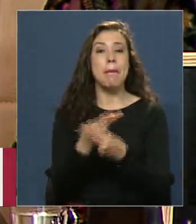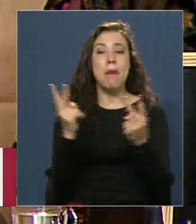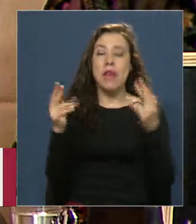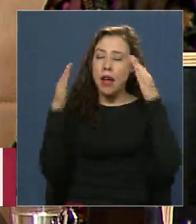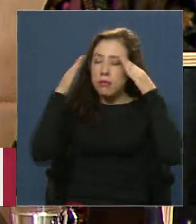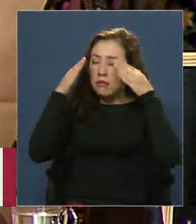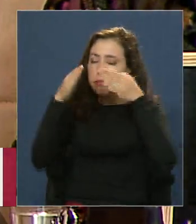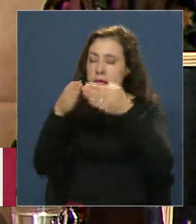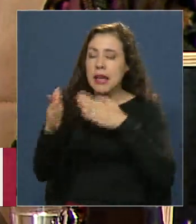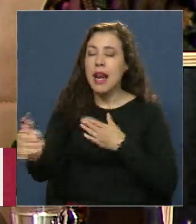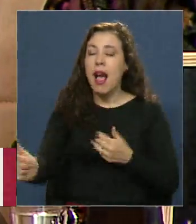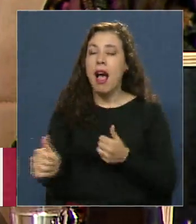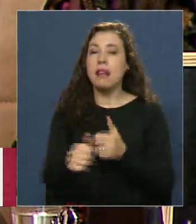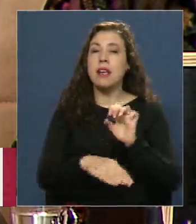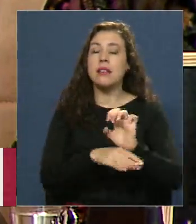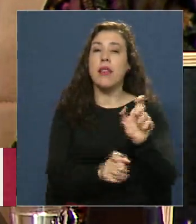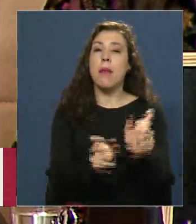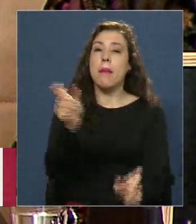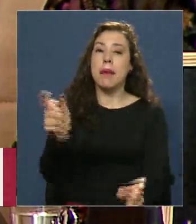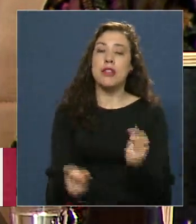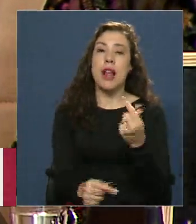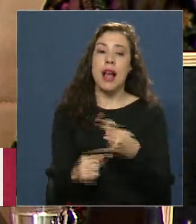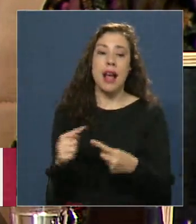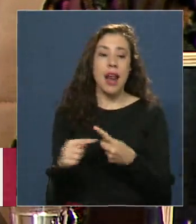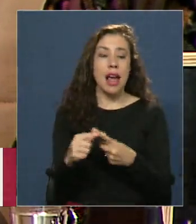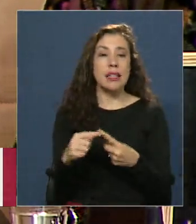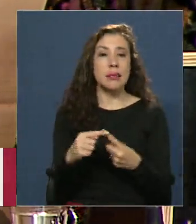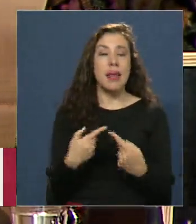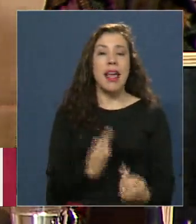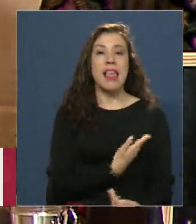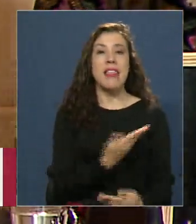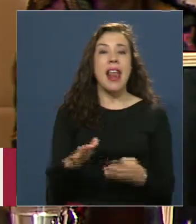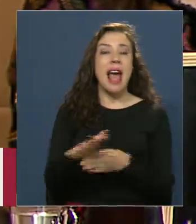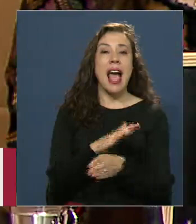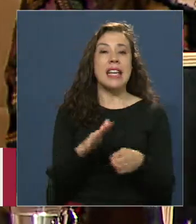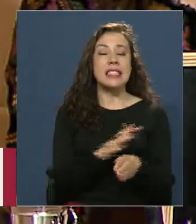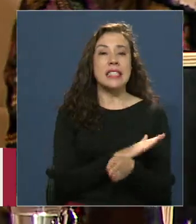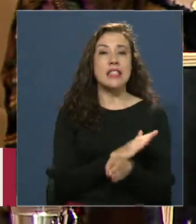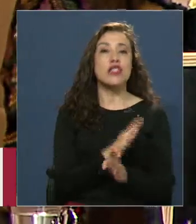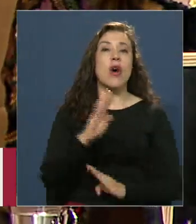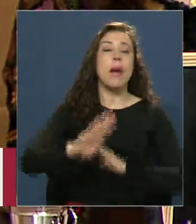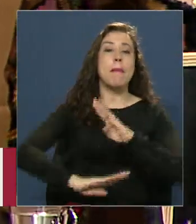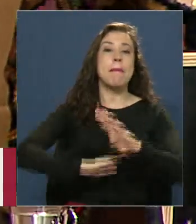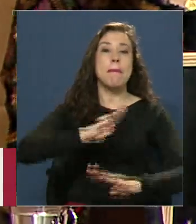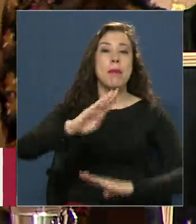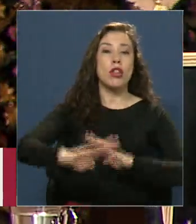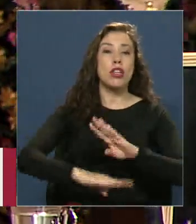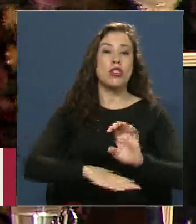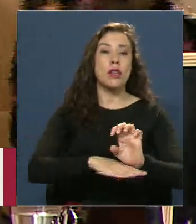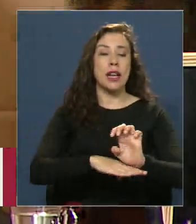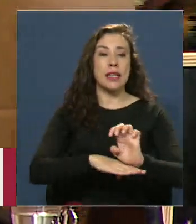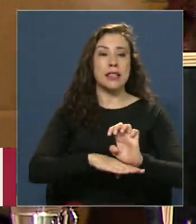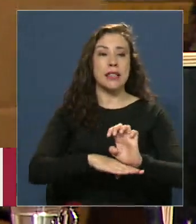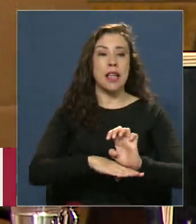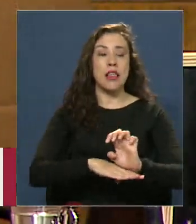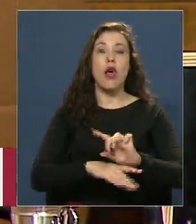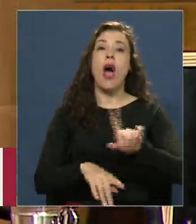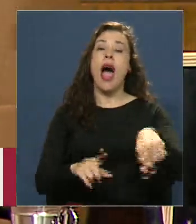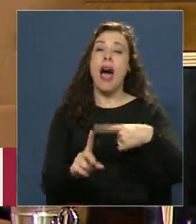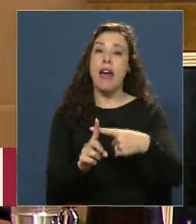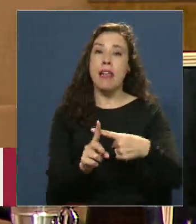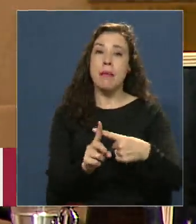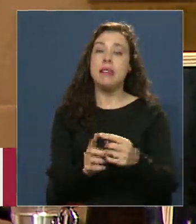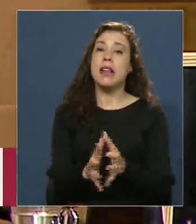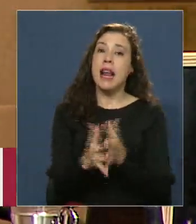foco en acercar al Estado a las personas de clase media y entregarle acceso a instrumentos de protección del Estado, lo que va sumado